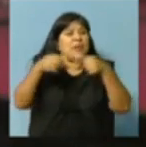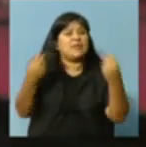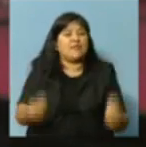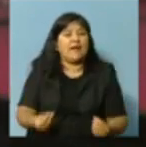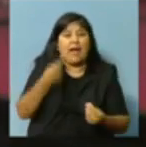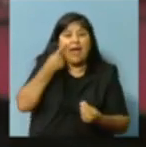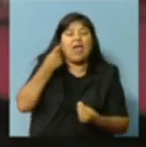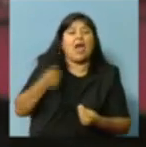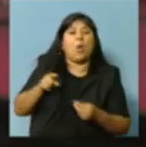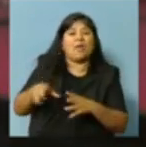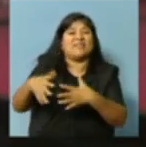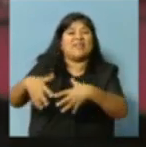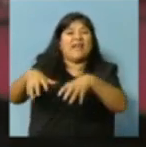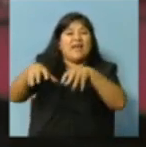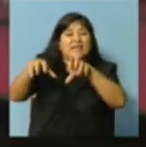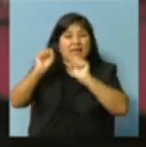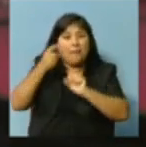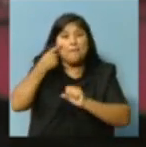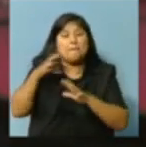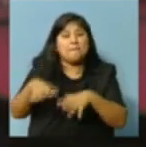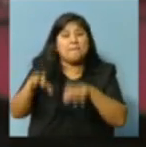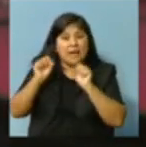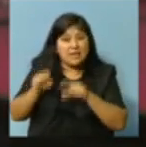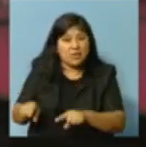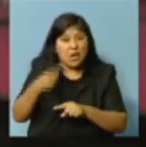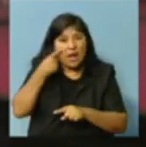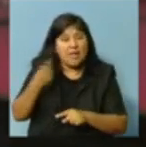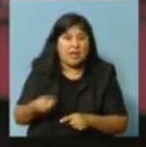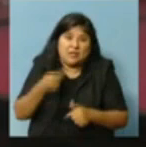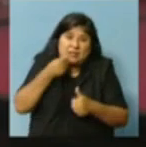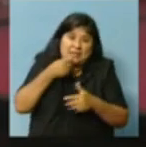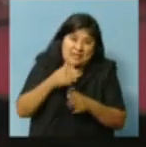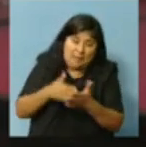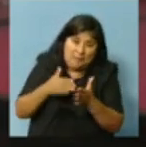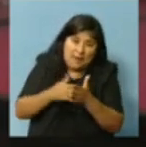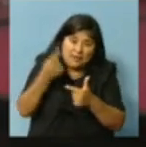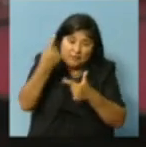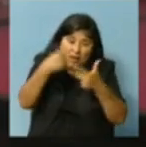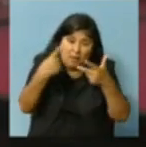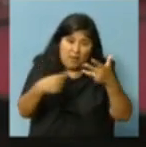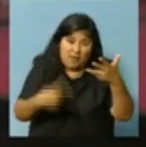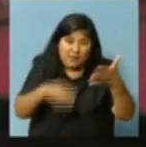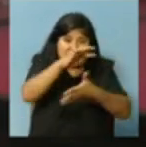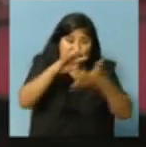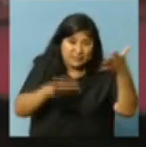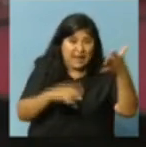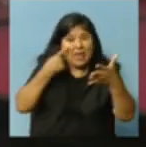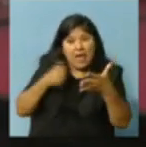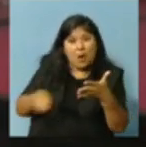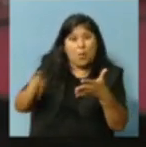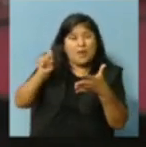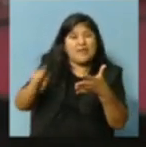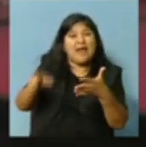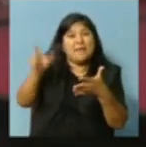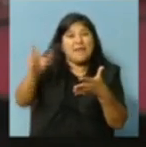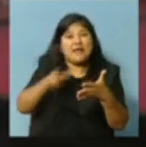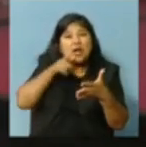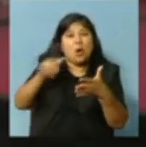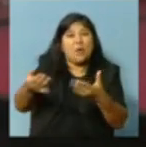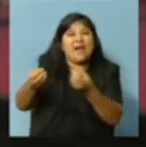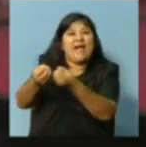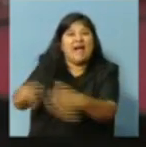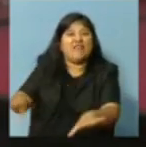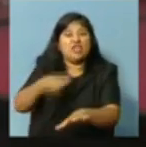de pez de acuerdo a determinados indicadores de la deserción escolar a través también de